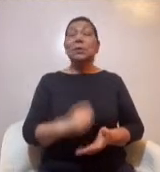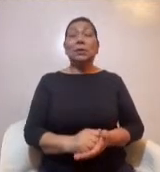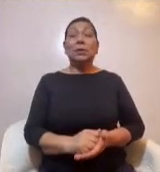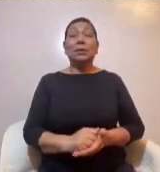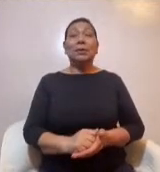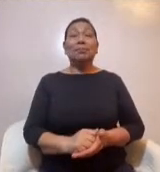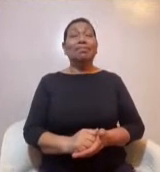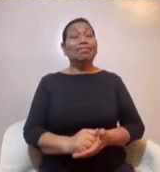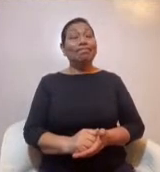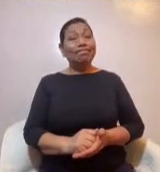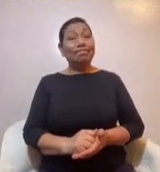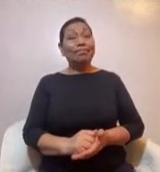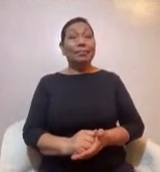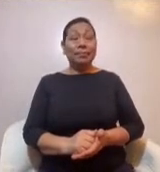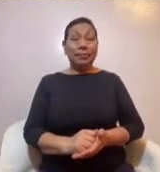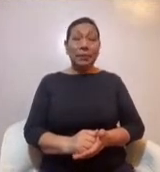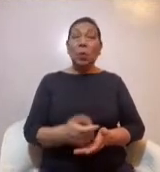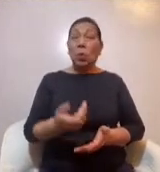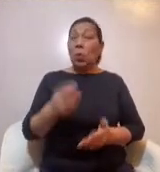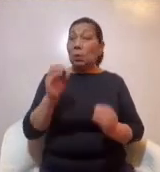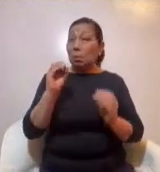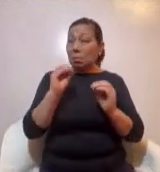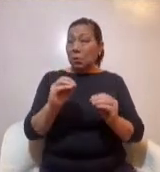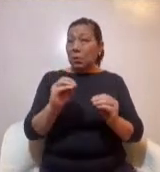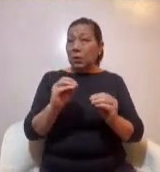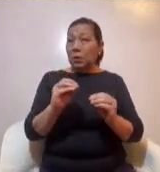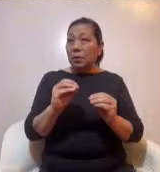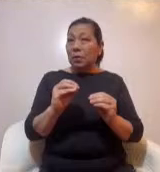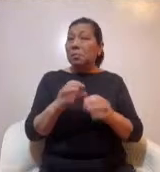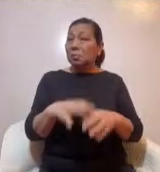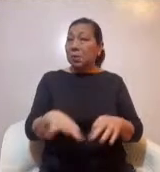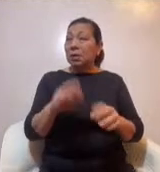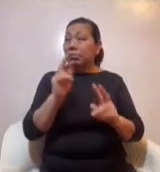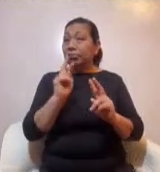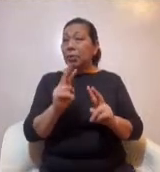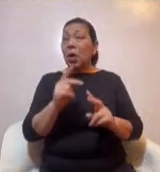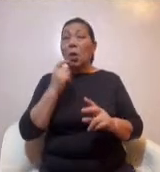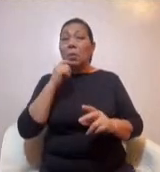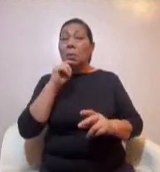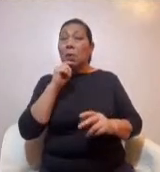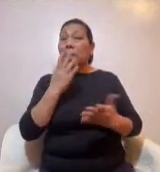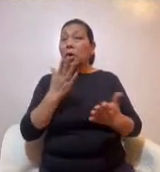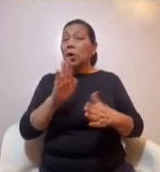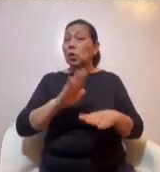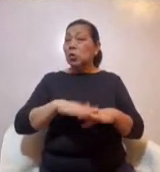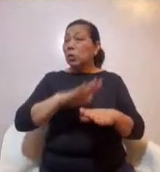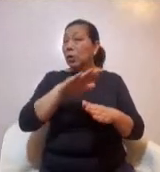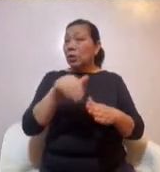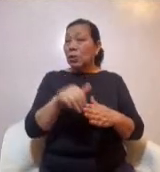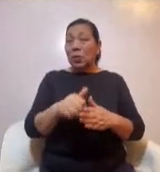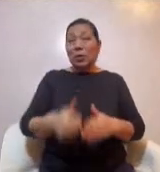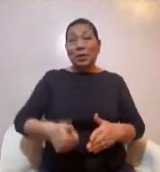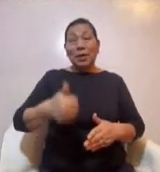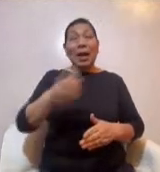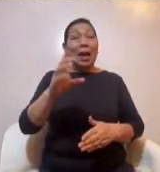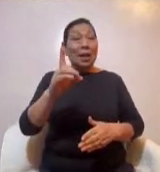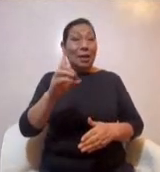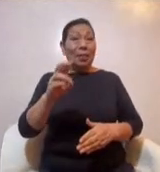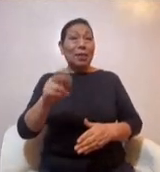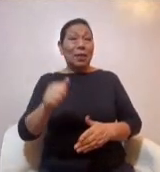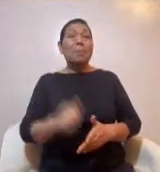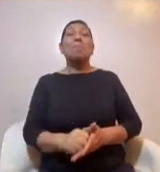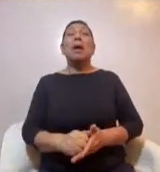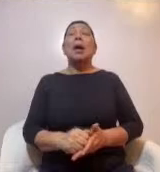como mencionaba que un punto resaltable es la perspectiva de género, ¿no? Que sobre todo la